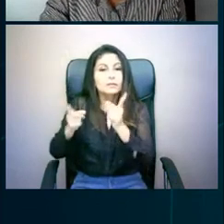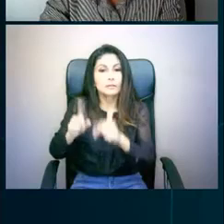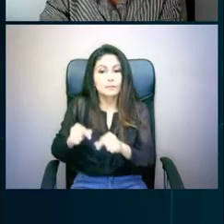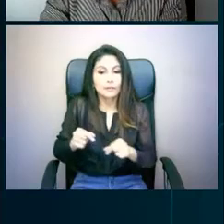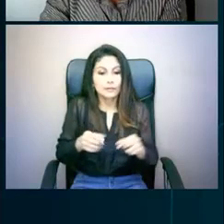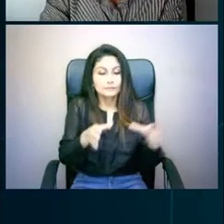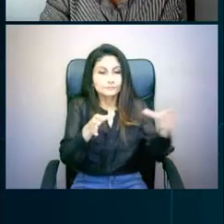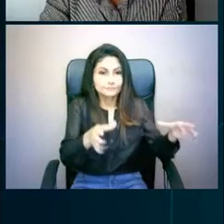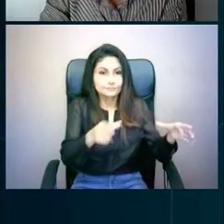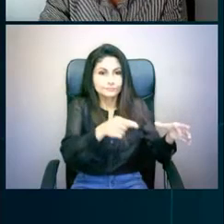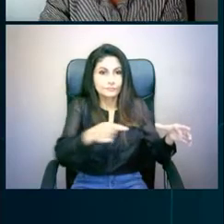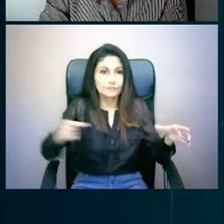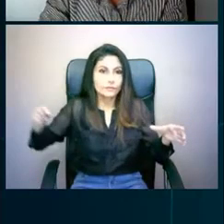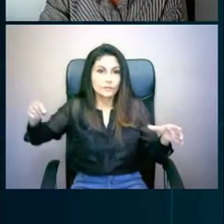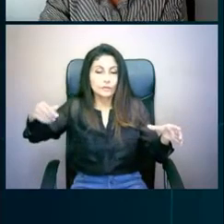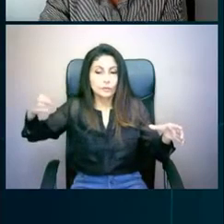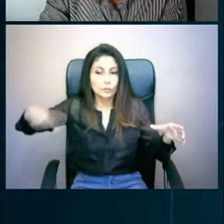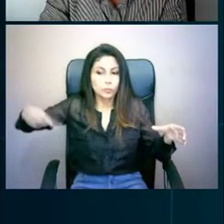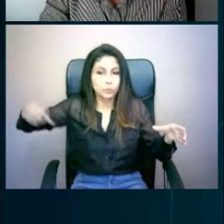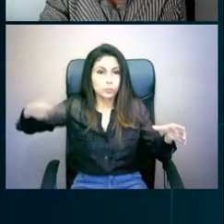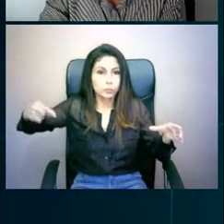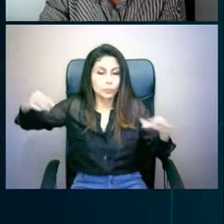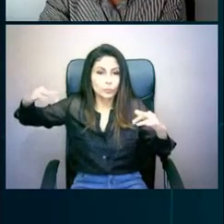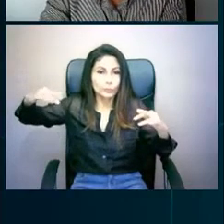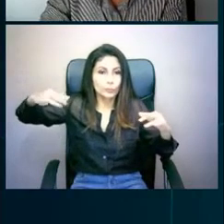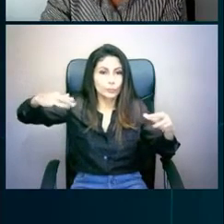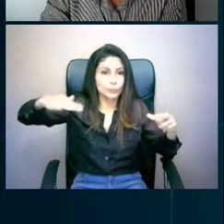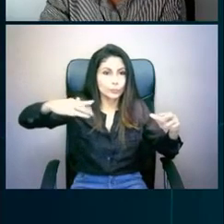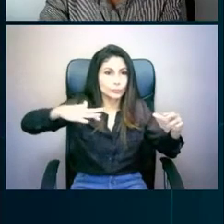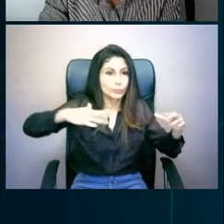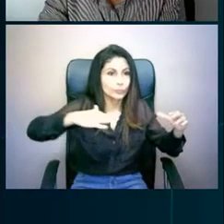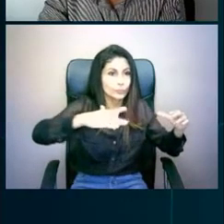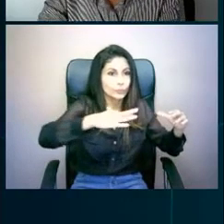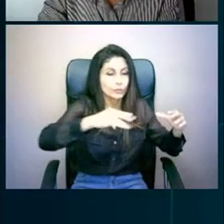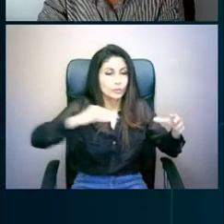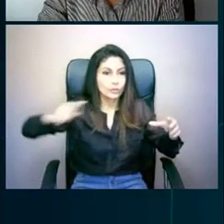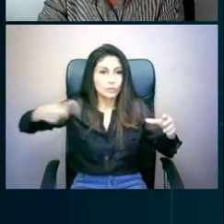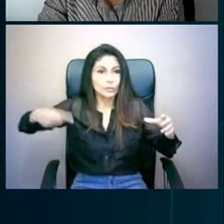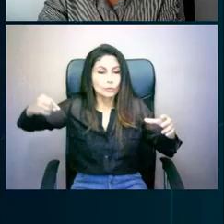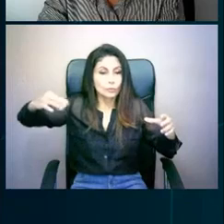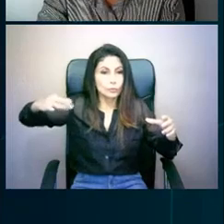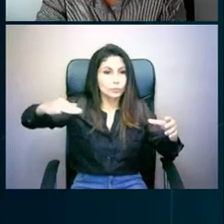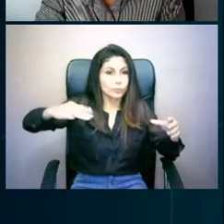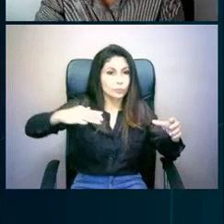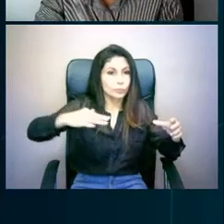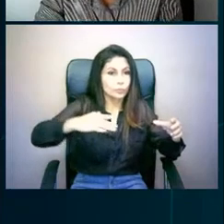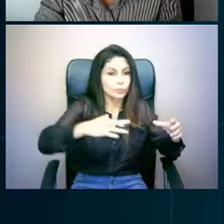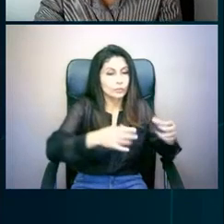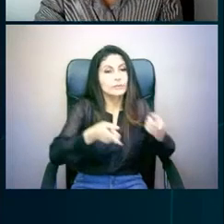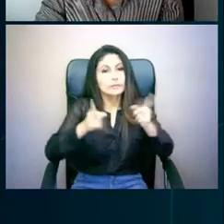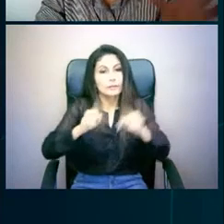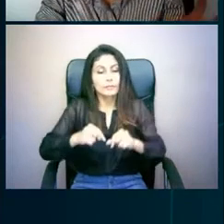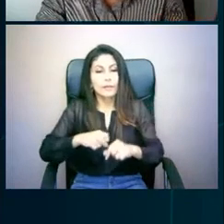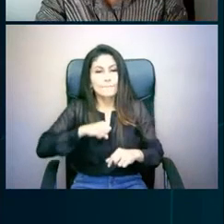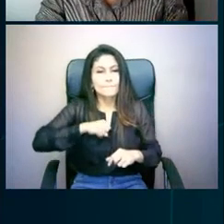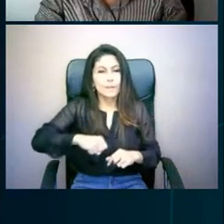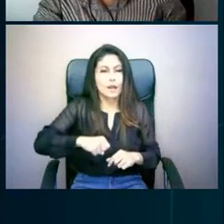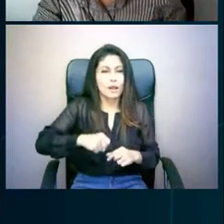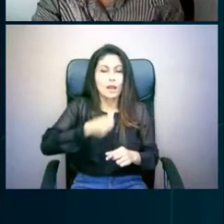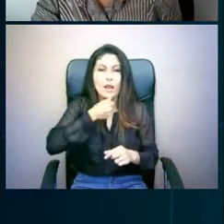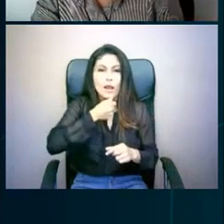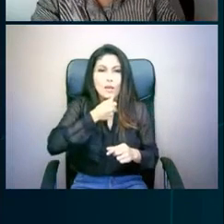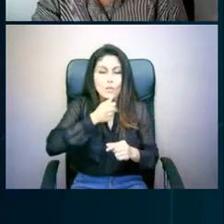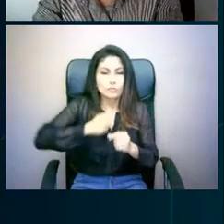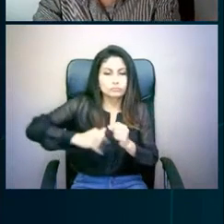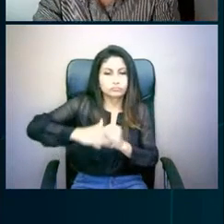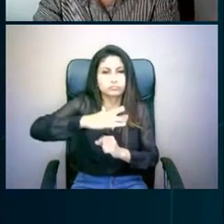diferencia en las presiones de vapor del agua y del hexano. ¿Listo? Acá les muestro como una imagen como a gran escala de